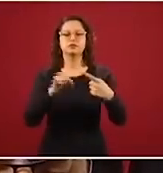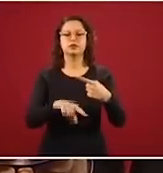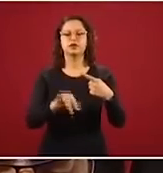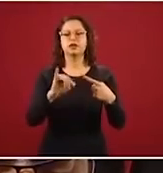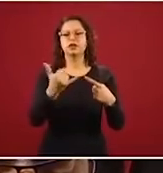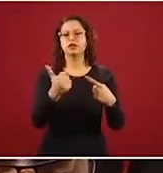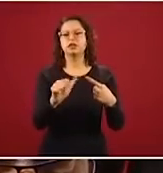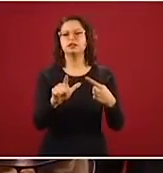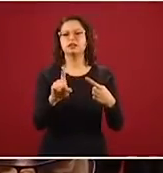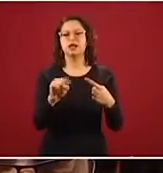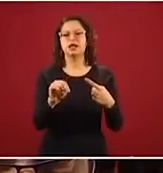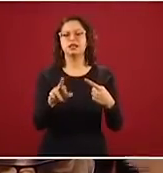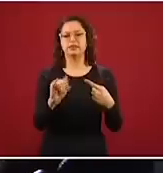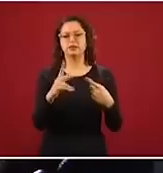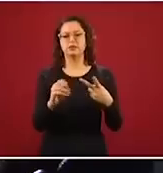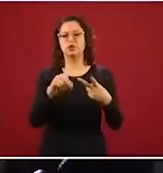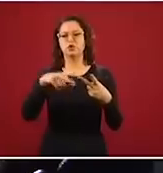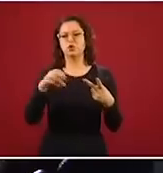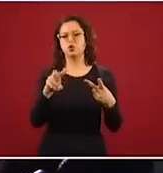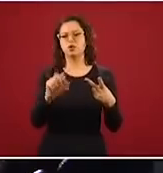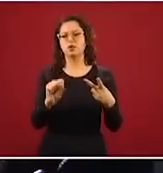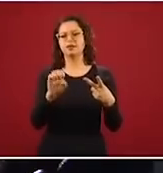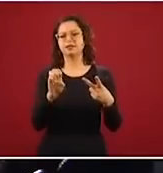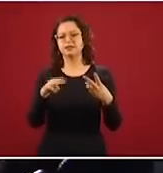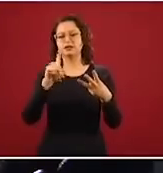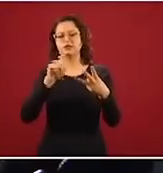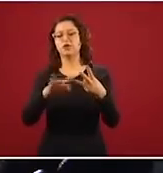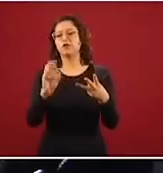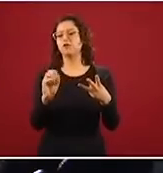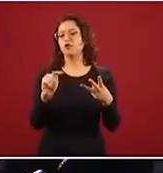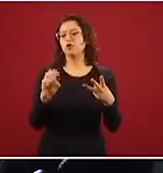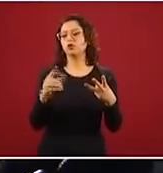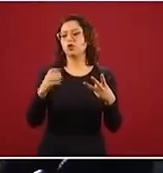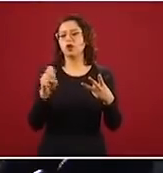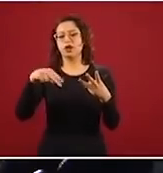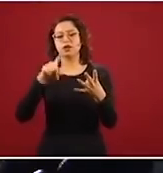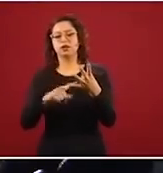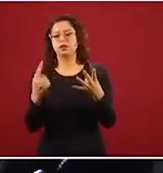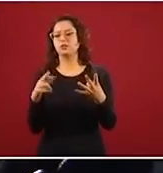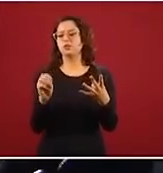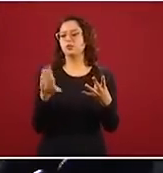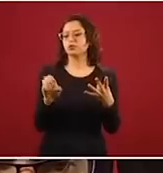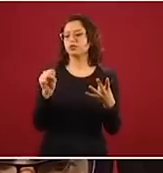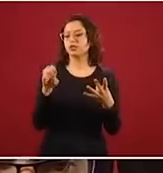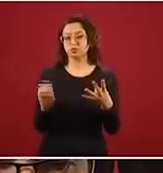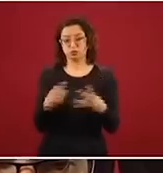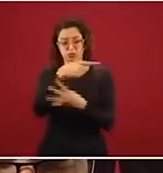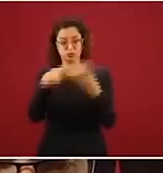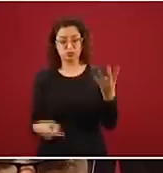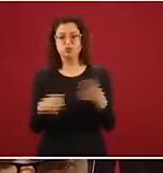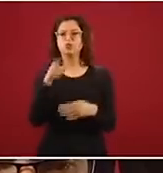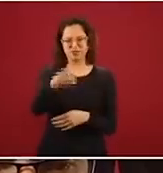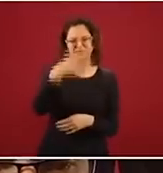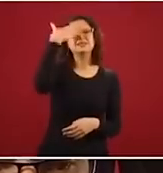Iyaldipro, Novasem, Fitogen y Proceso. Saber si usted ya tenía